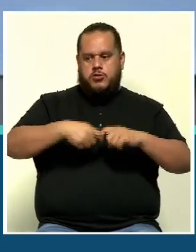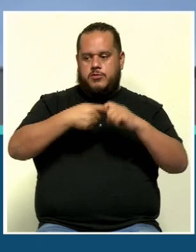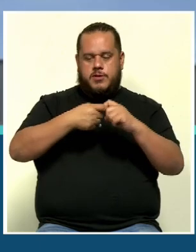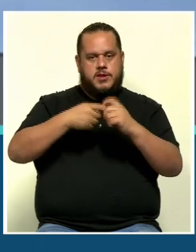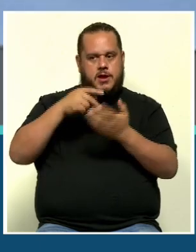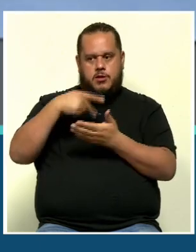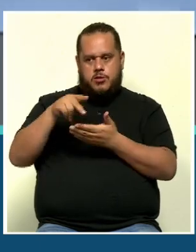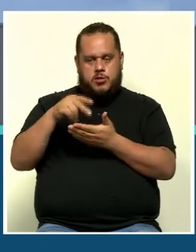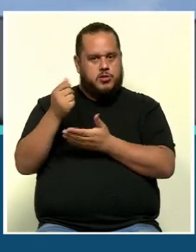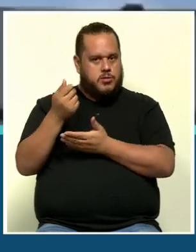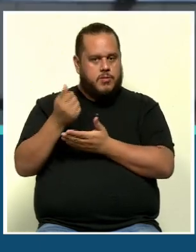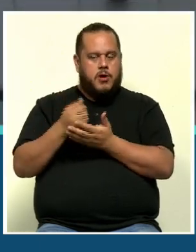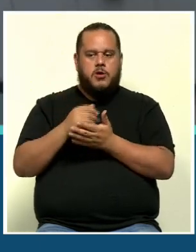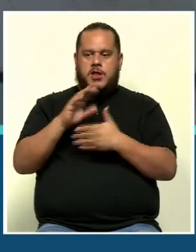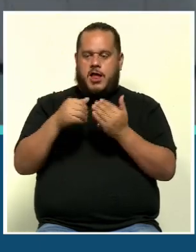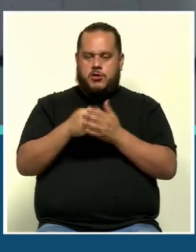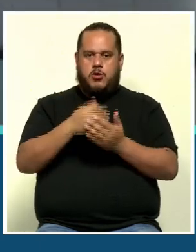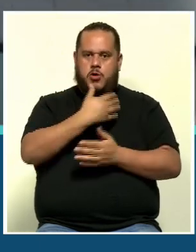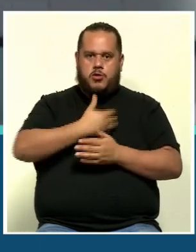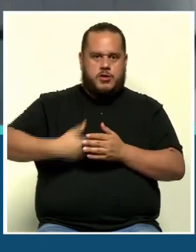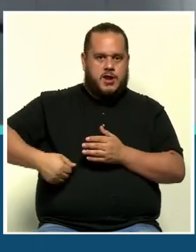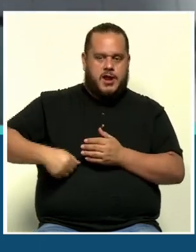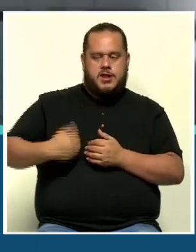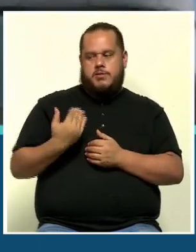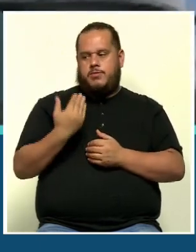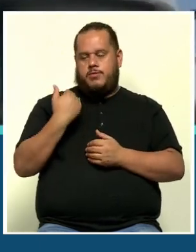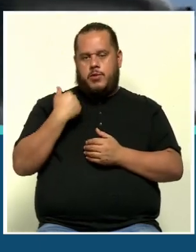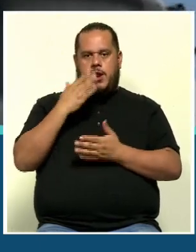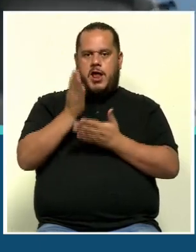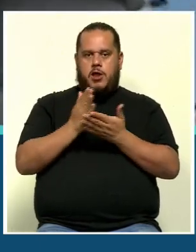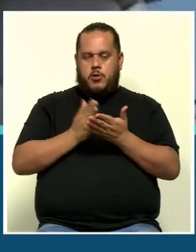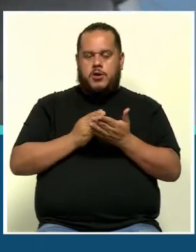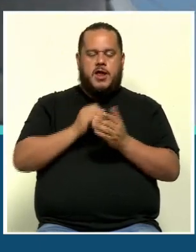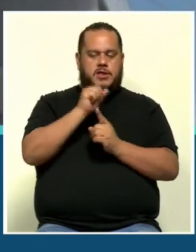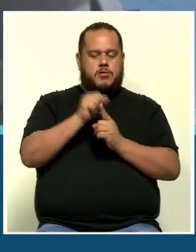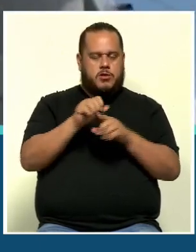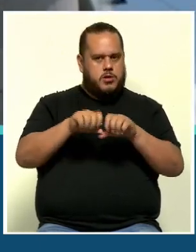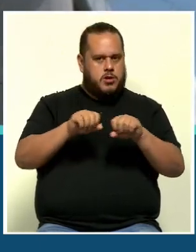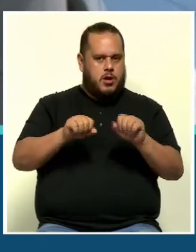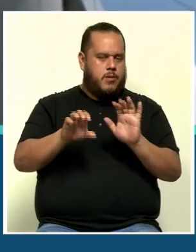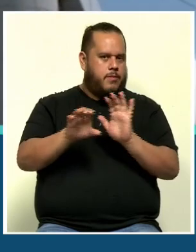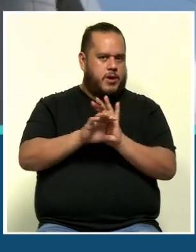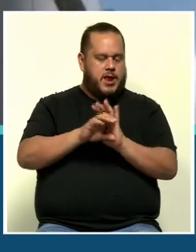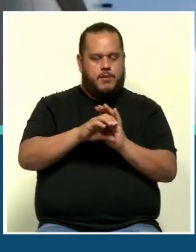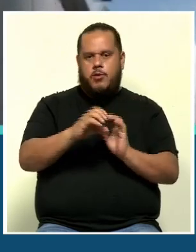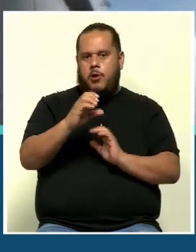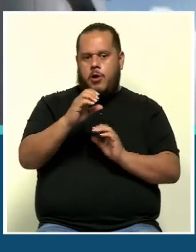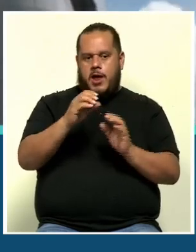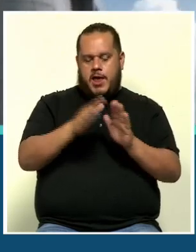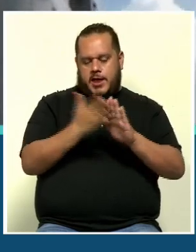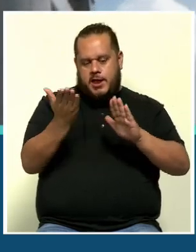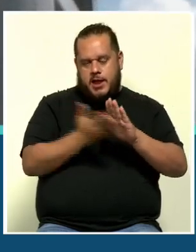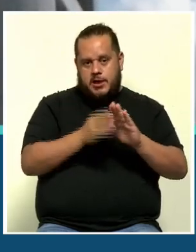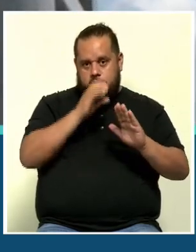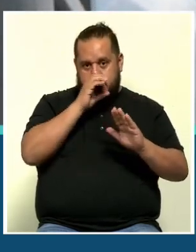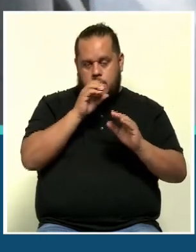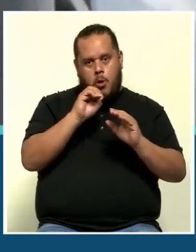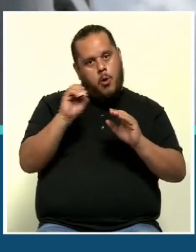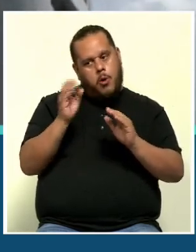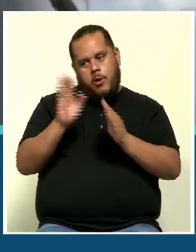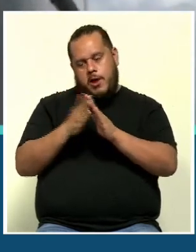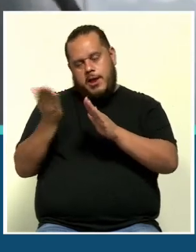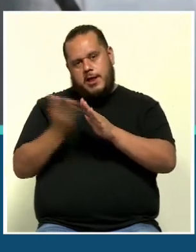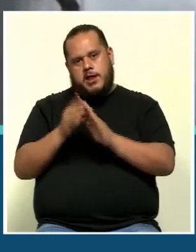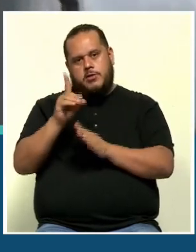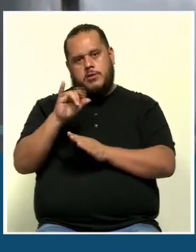medidas cautelares e investigados por recientes casos de corrupción, como en el caso Cochinilla o el caso Diamante.